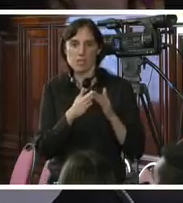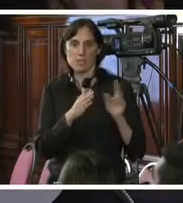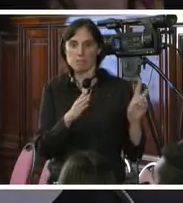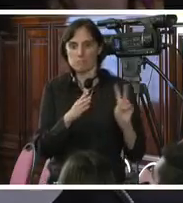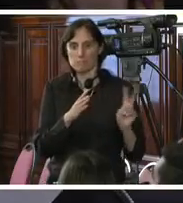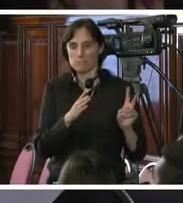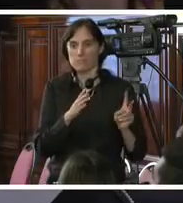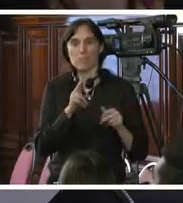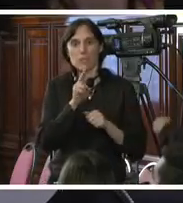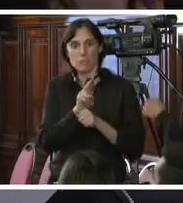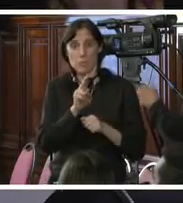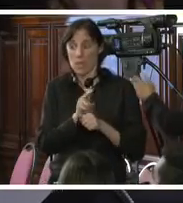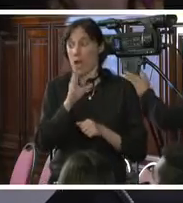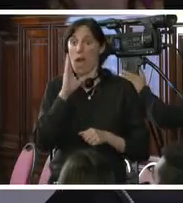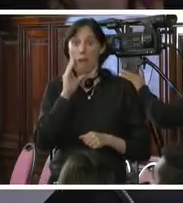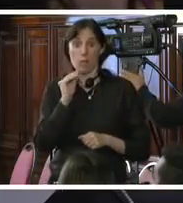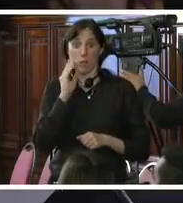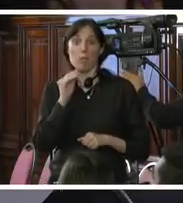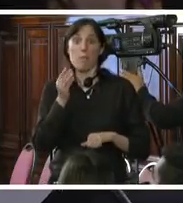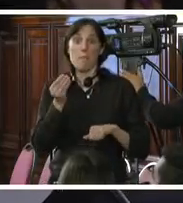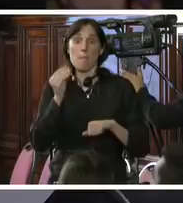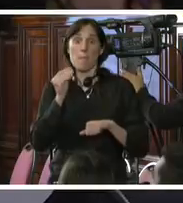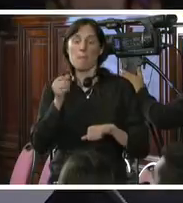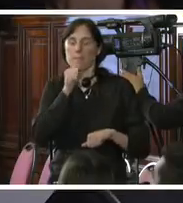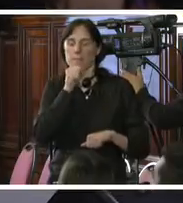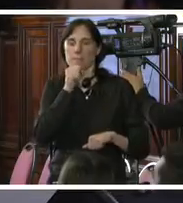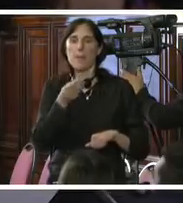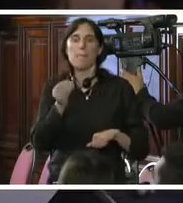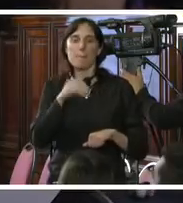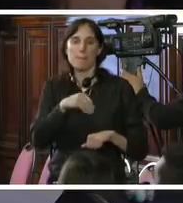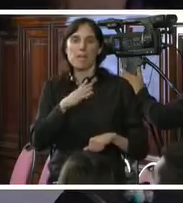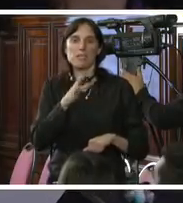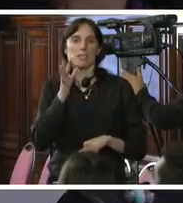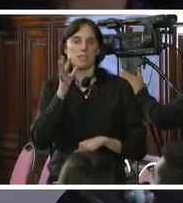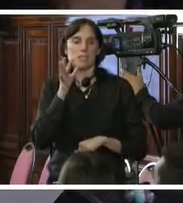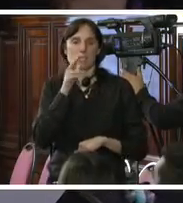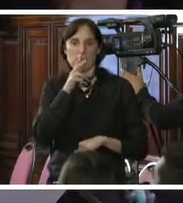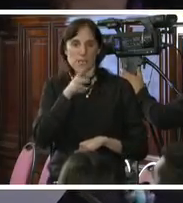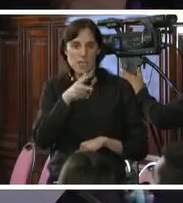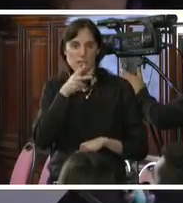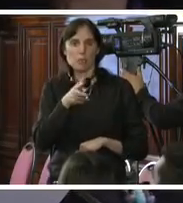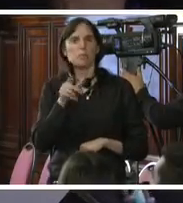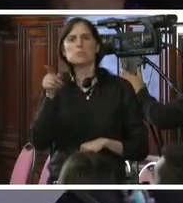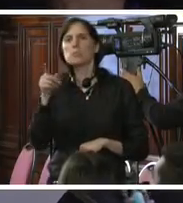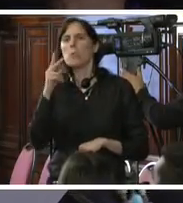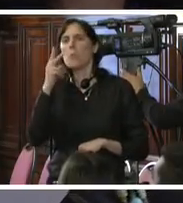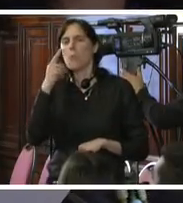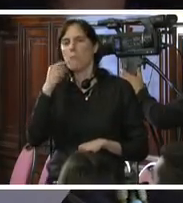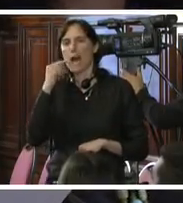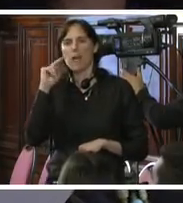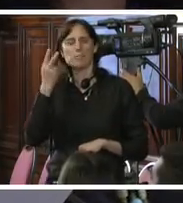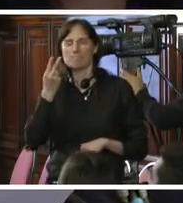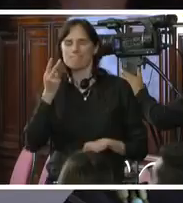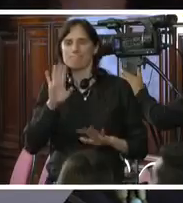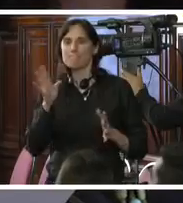su abuelo y ahora a su hijo. El padrastro aún sigue prófugo de la justicia y el proceso penal continúa. En palabras de Ana,